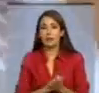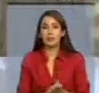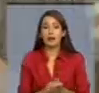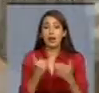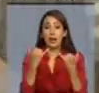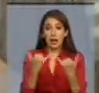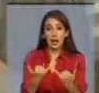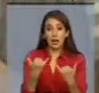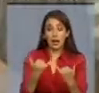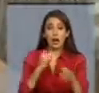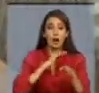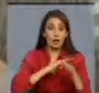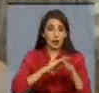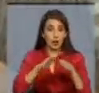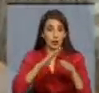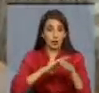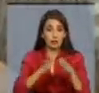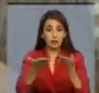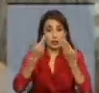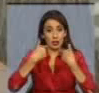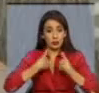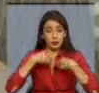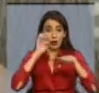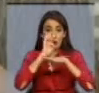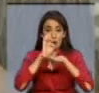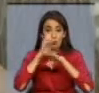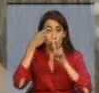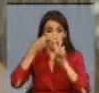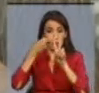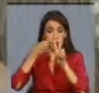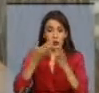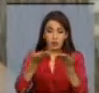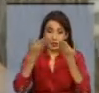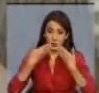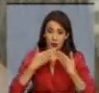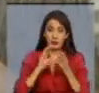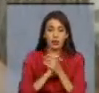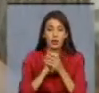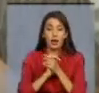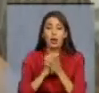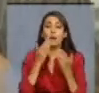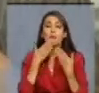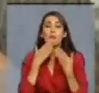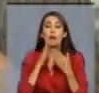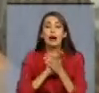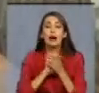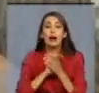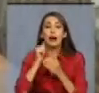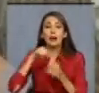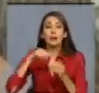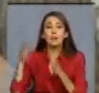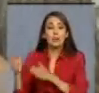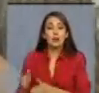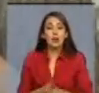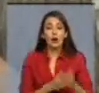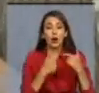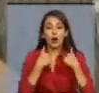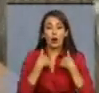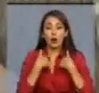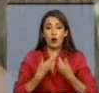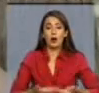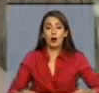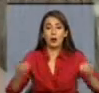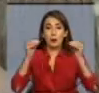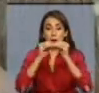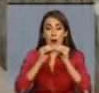hecho la invitación los amigos de Ecuador TV, como la mamita Michi, doña María Mercedes Hugo Johnson Ahumala, más conocida como